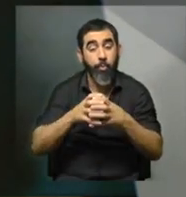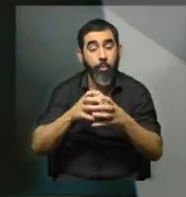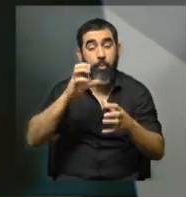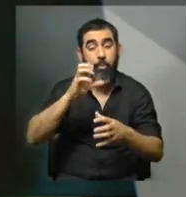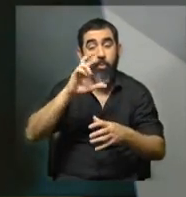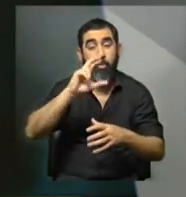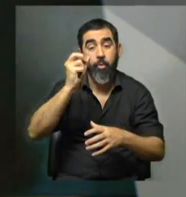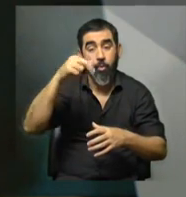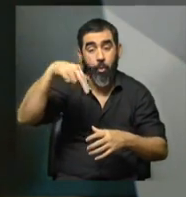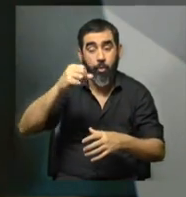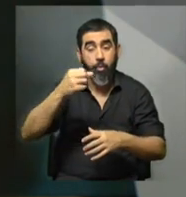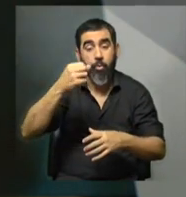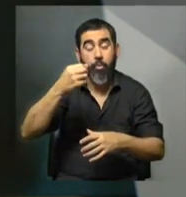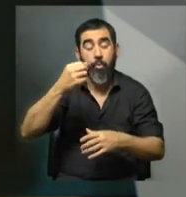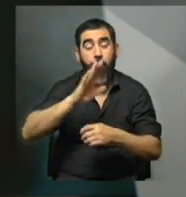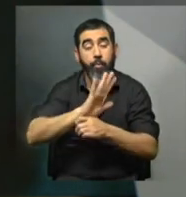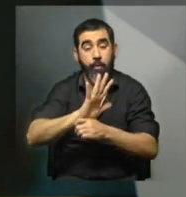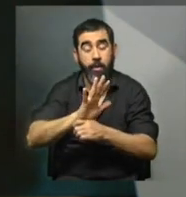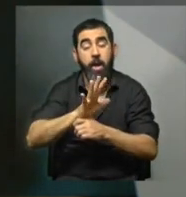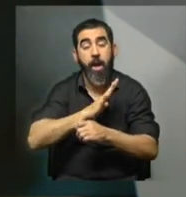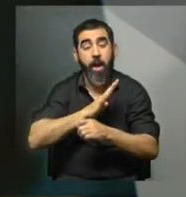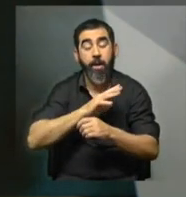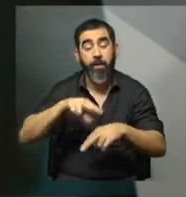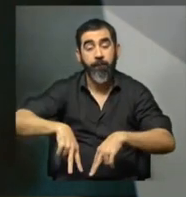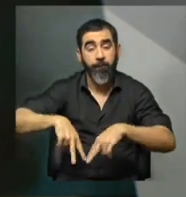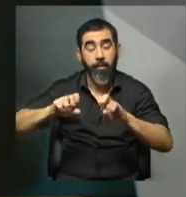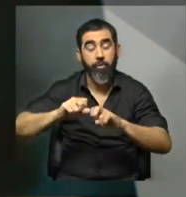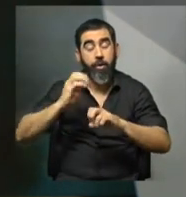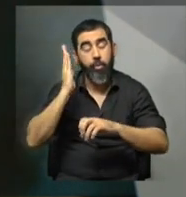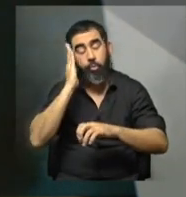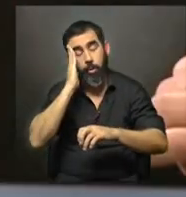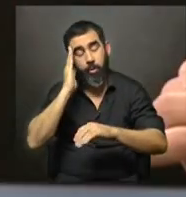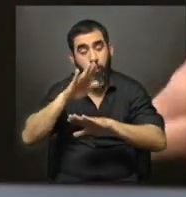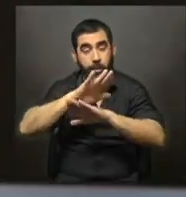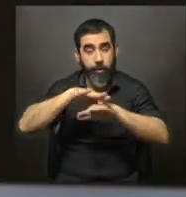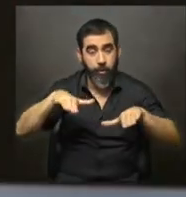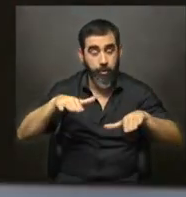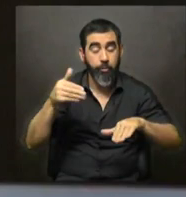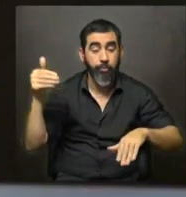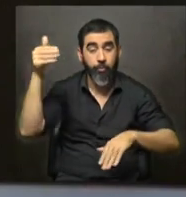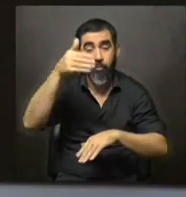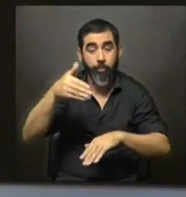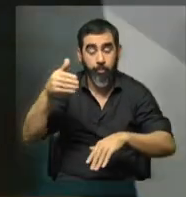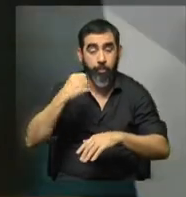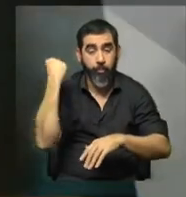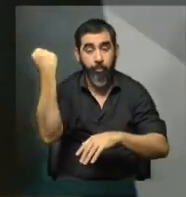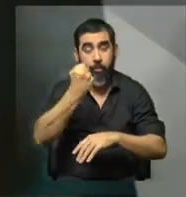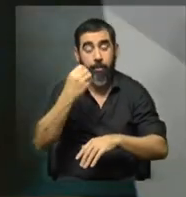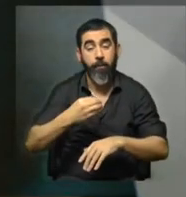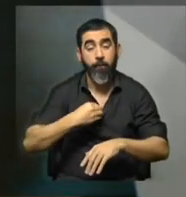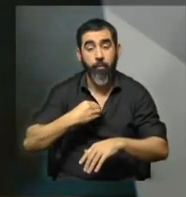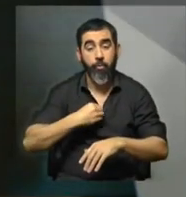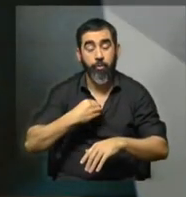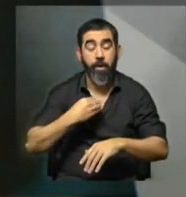Hay en curso estudio de hábitos de sueño en la infancia. Es importante la participación de voluntarias y voluntarios,